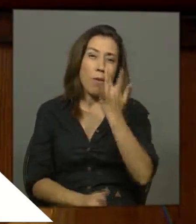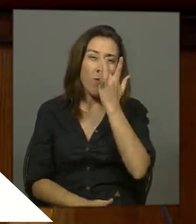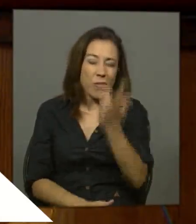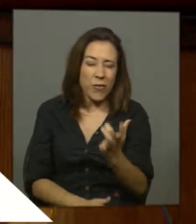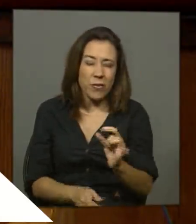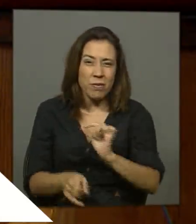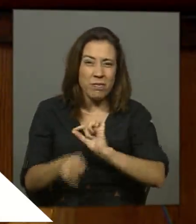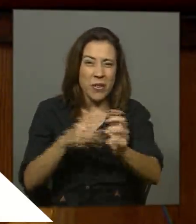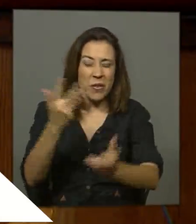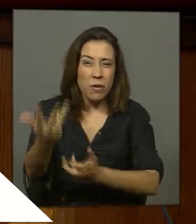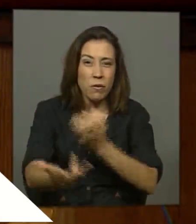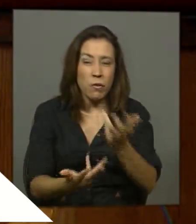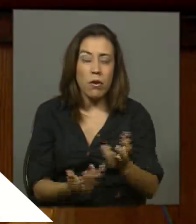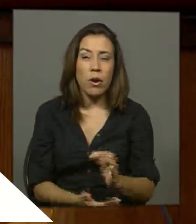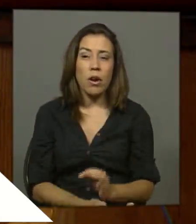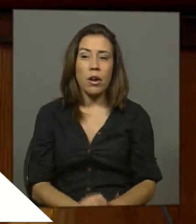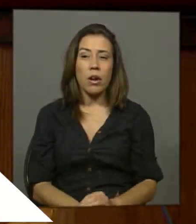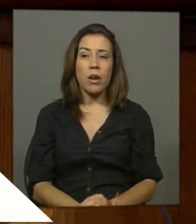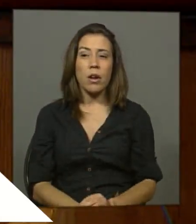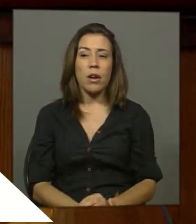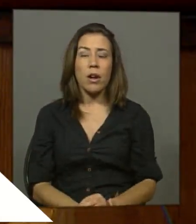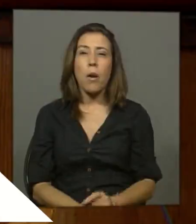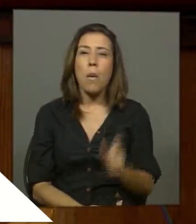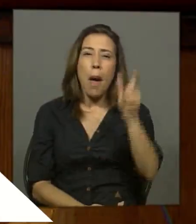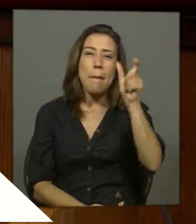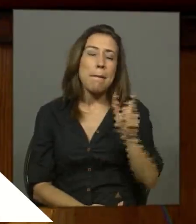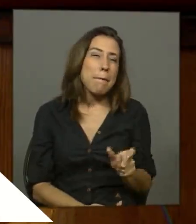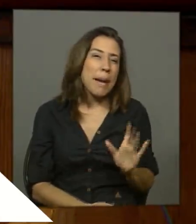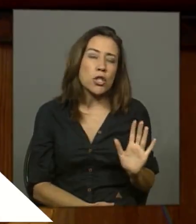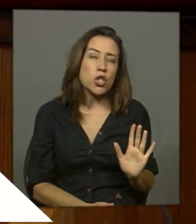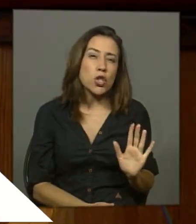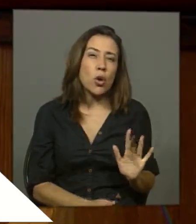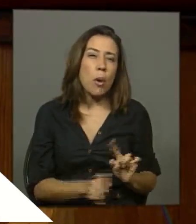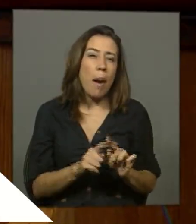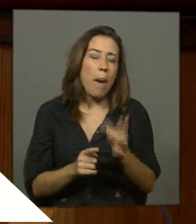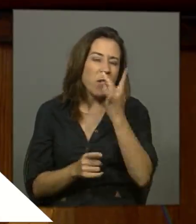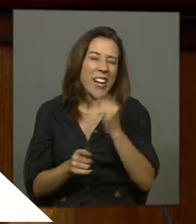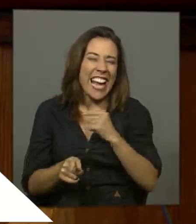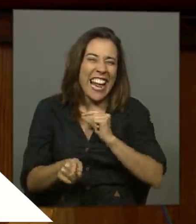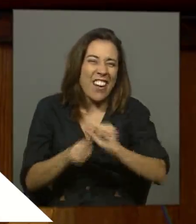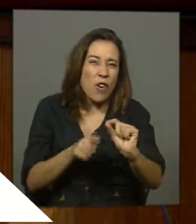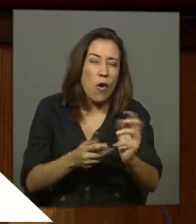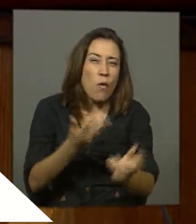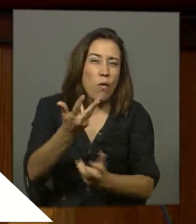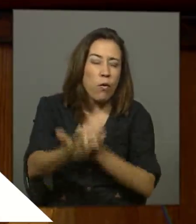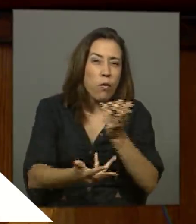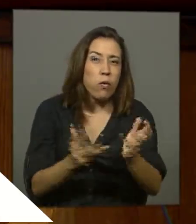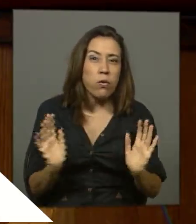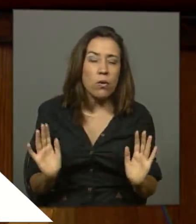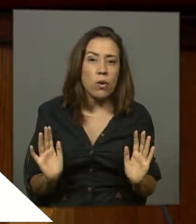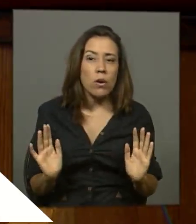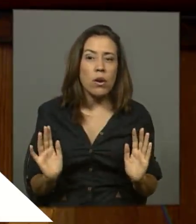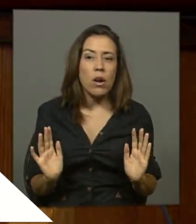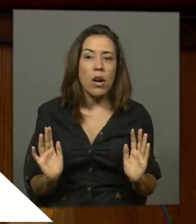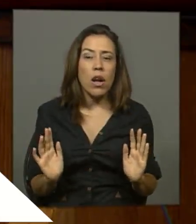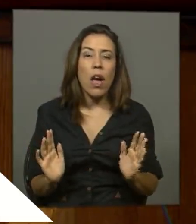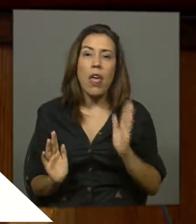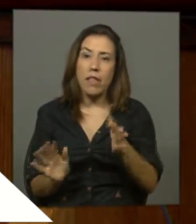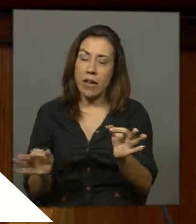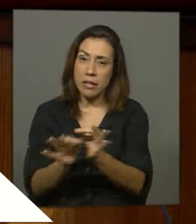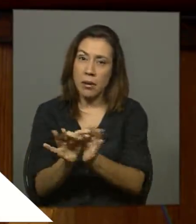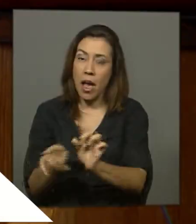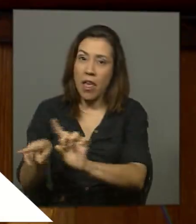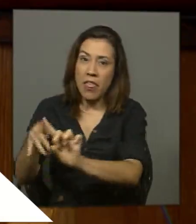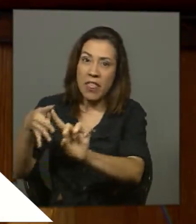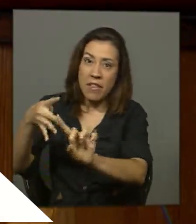o por una actividad humana digámoslo así el inicio de los incendios eh Hay que distinguir